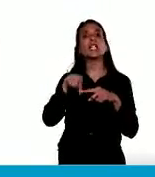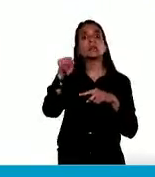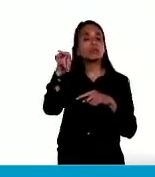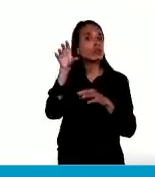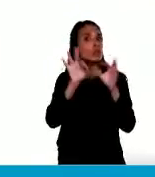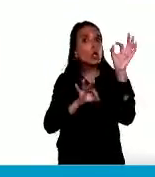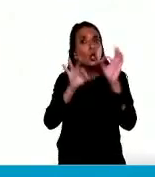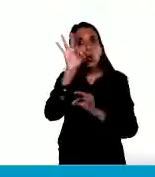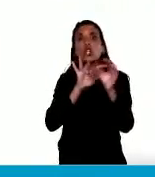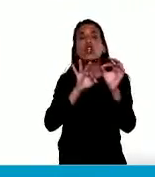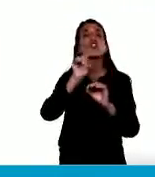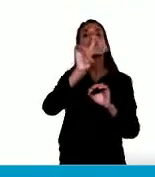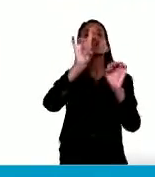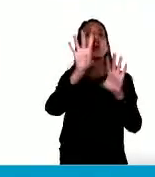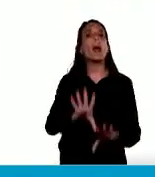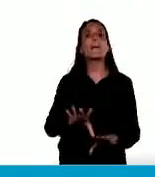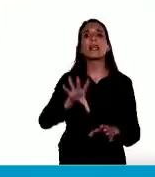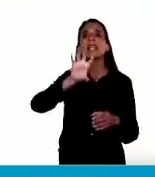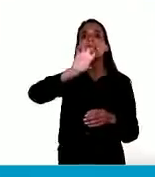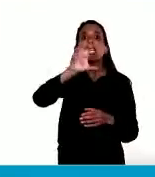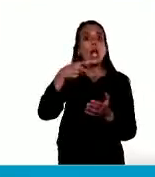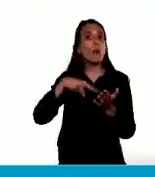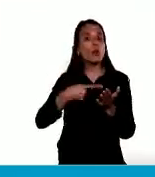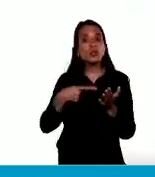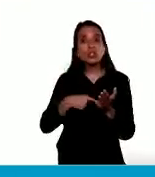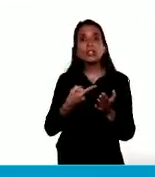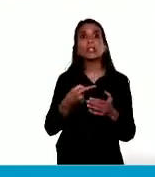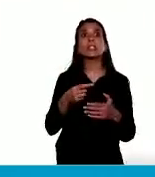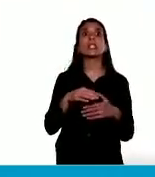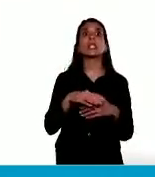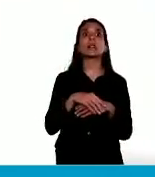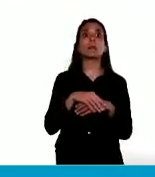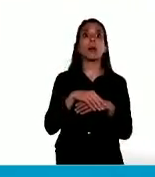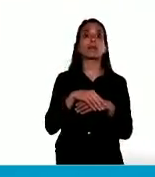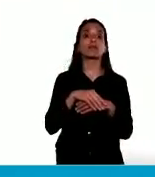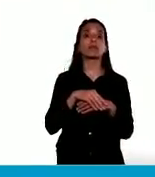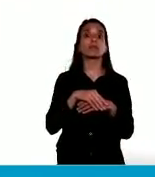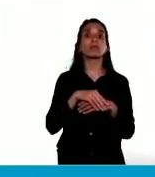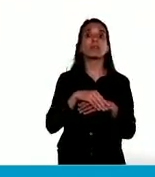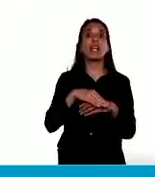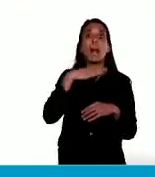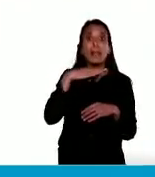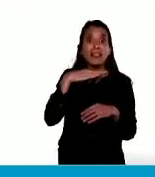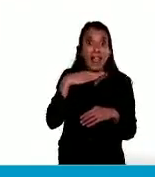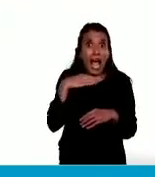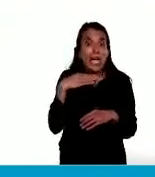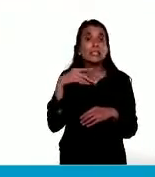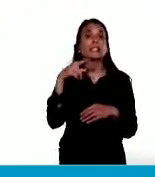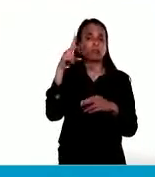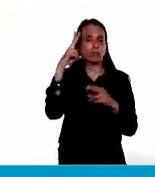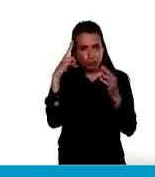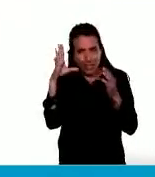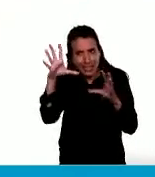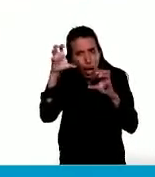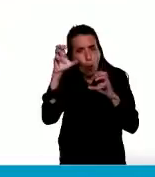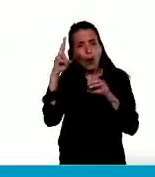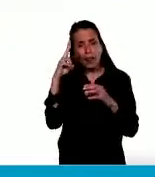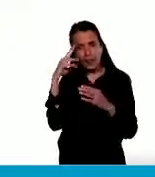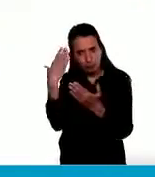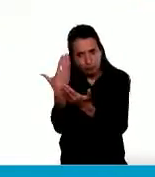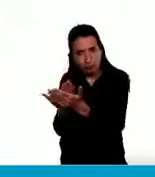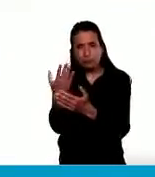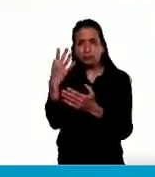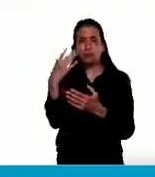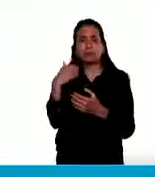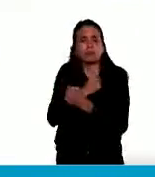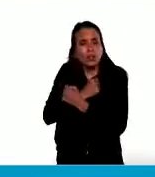en la provincia de Buenos Aires o en el distrito de La Matanza, donde se la recuerda muy afectuosamente, sino a través